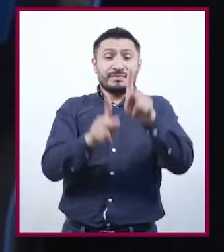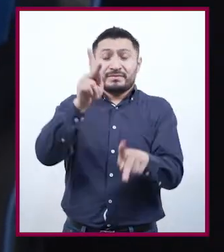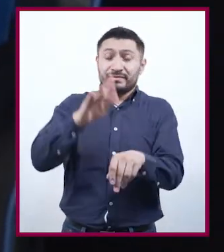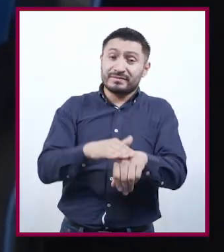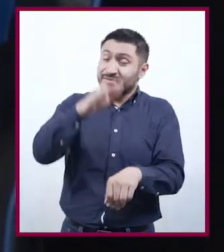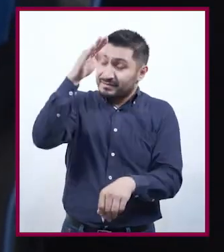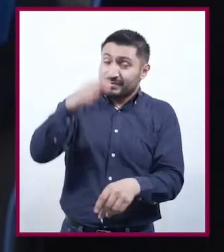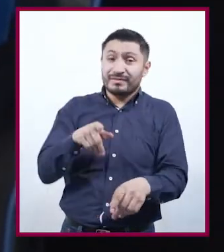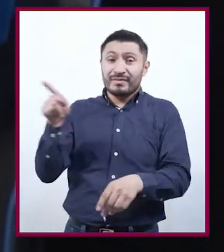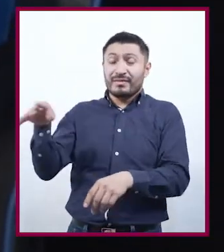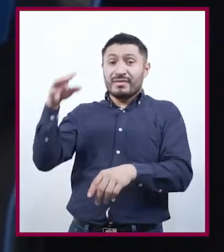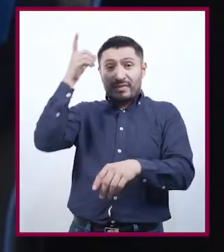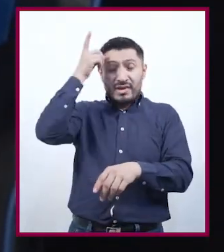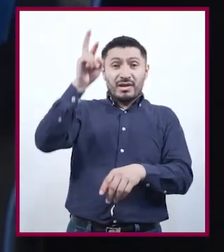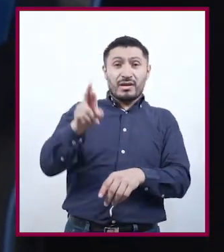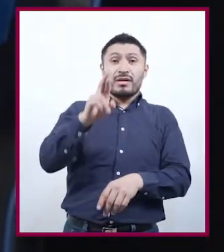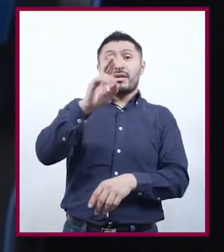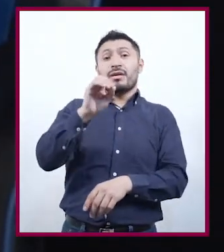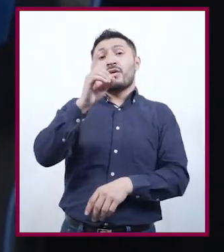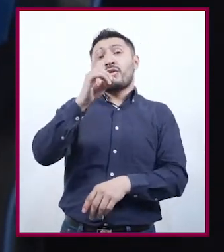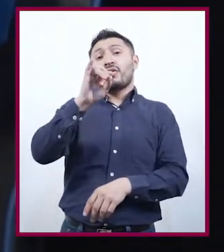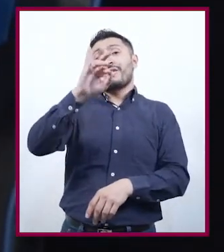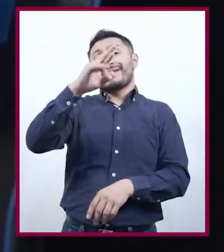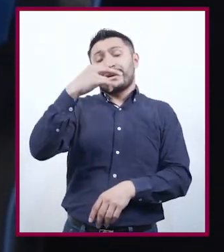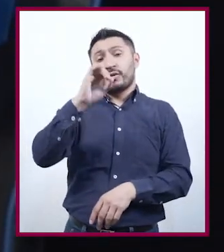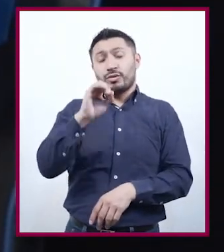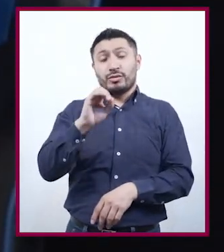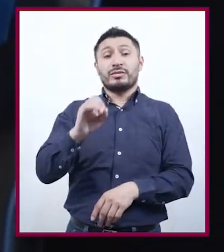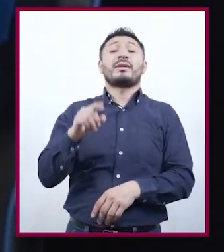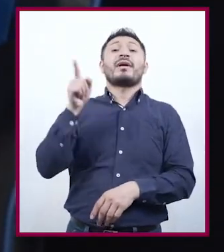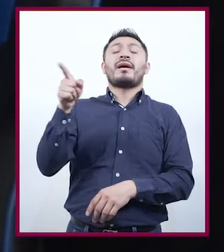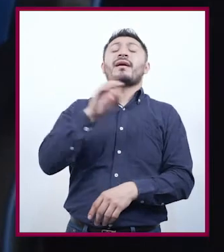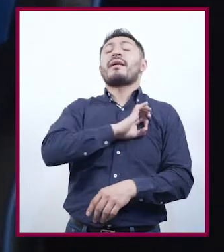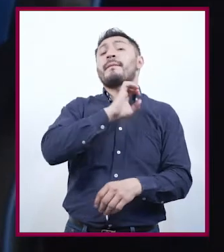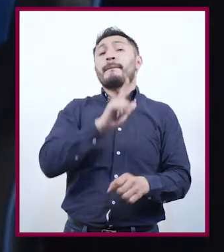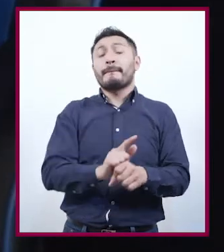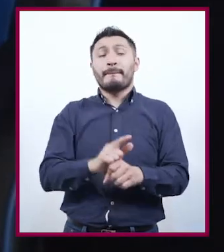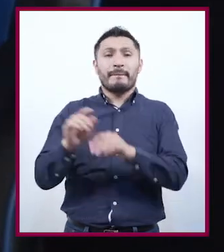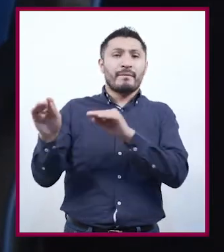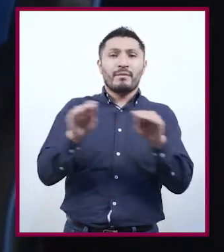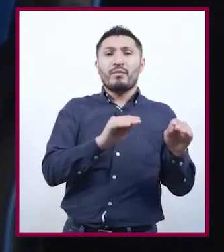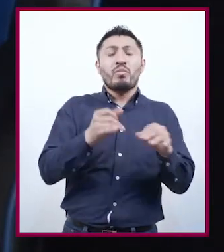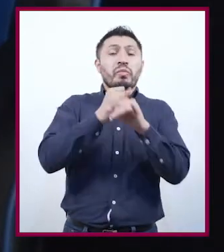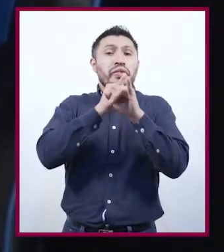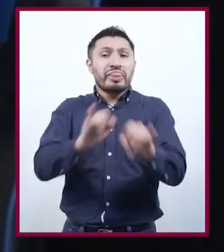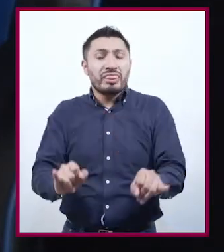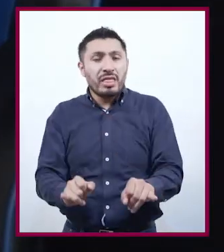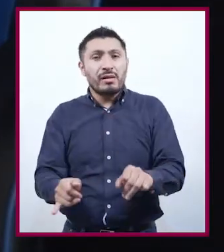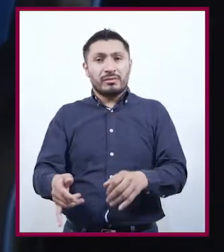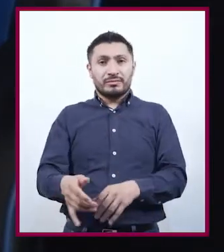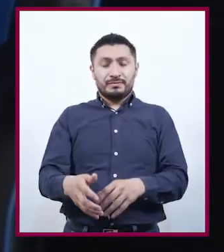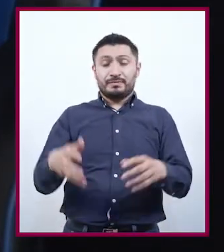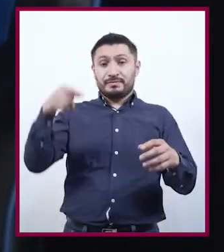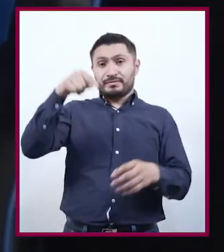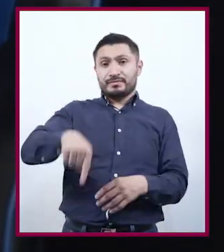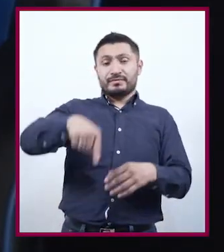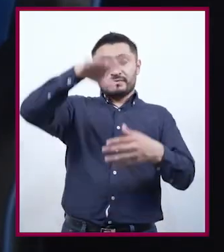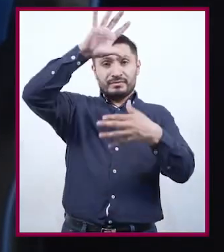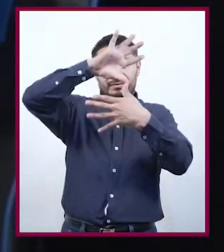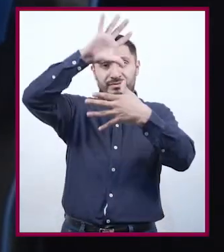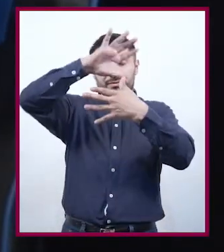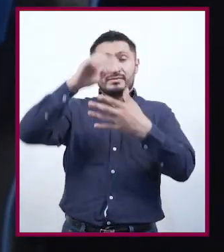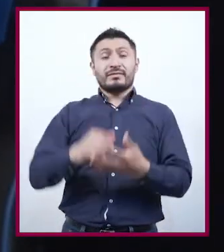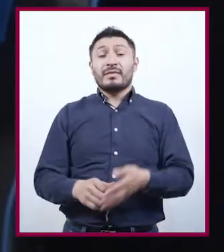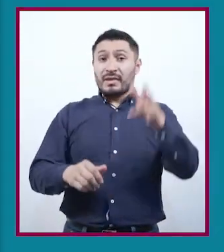esto nos platicará con mayor profundidad el doctor Rodrigo Moreno Gutiérrez, especialista en los movimientos de independencia de